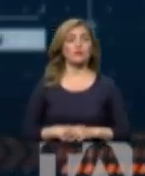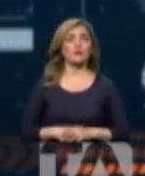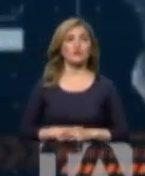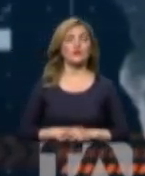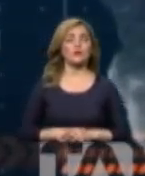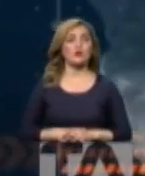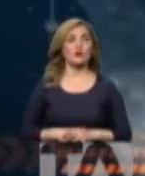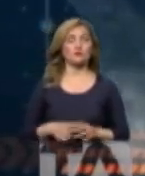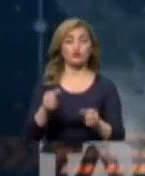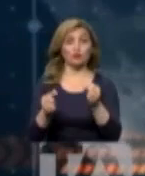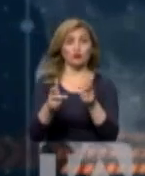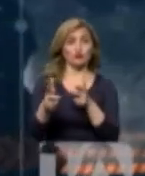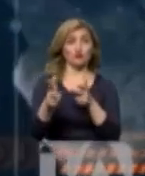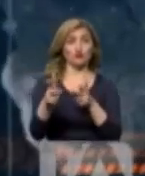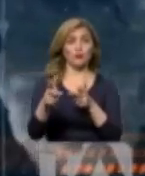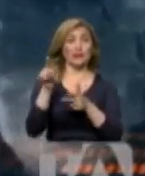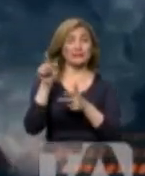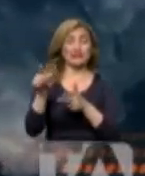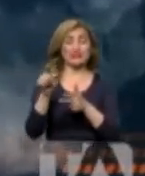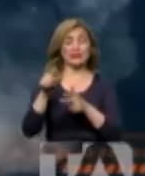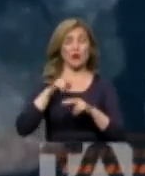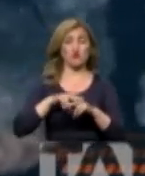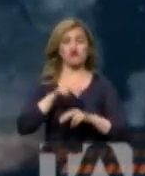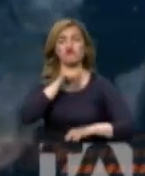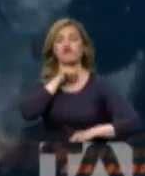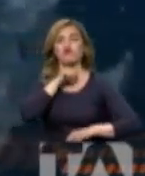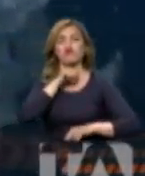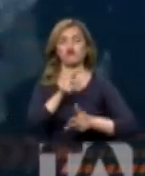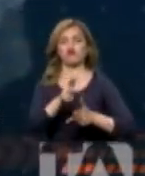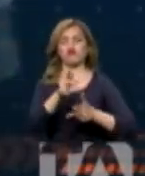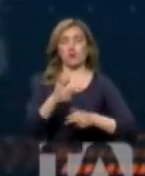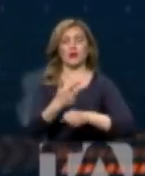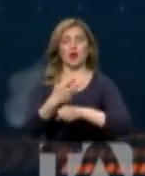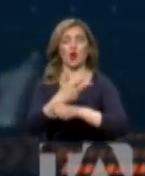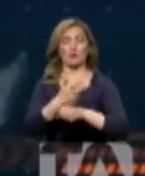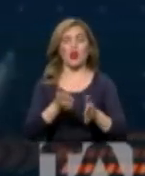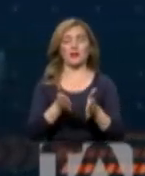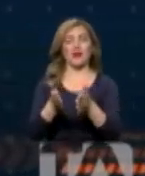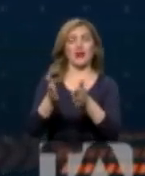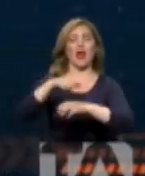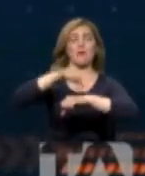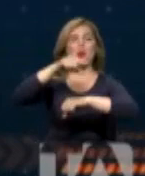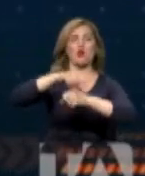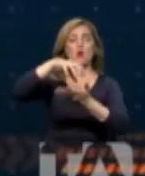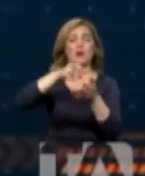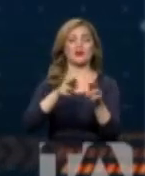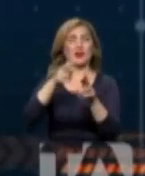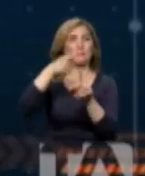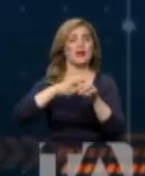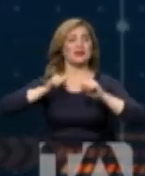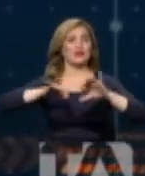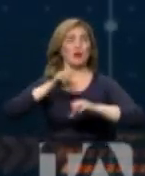caravana liderada por una estructura criminal recorrió cerca de 3 horas la carretera de Quevedo, provincia de Los Ríos. Ocurrió en septiembre